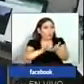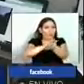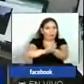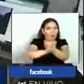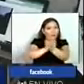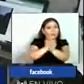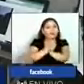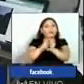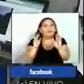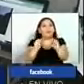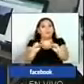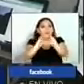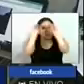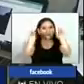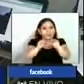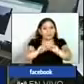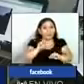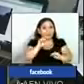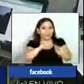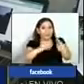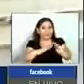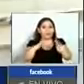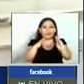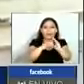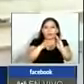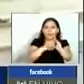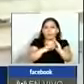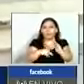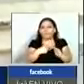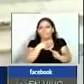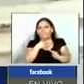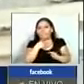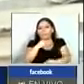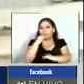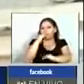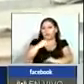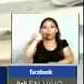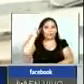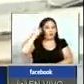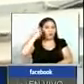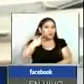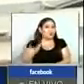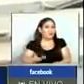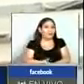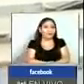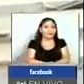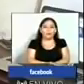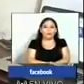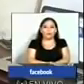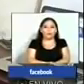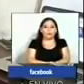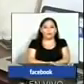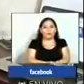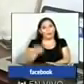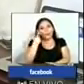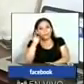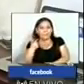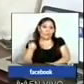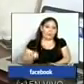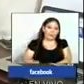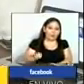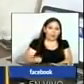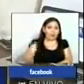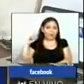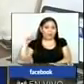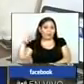A la tecnología Desde la casa? ¿Cuáles son las limitantes Para docentes En el que un cipote Si no podía No